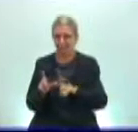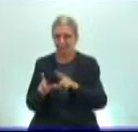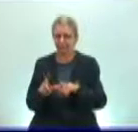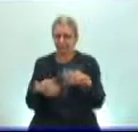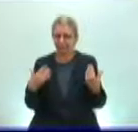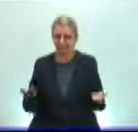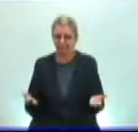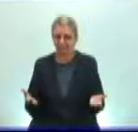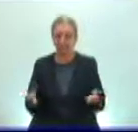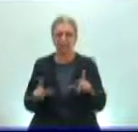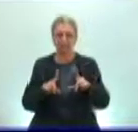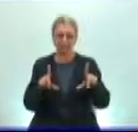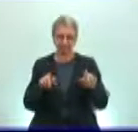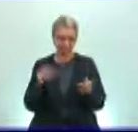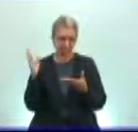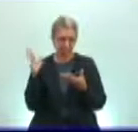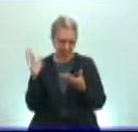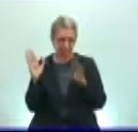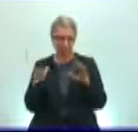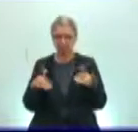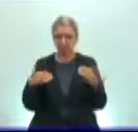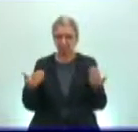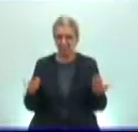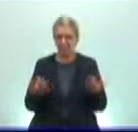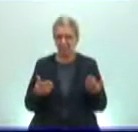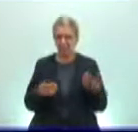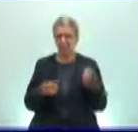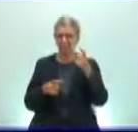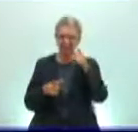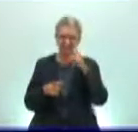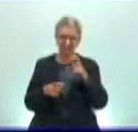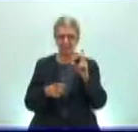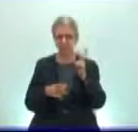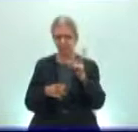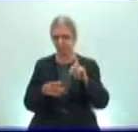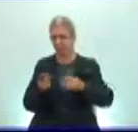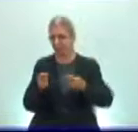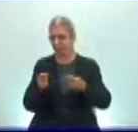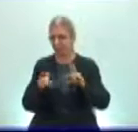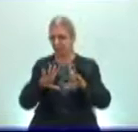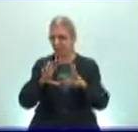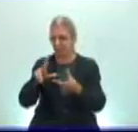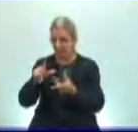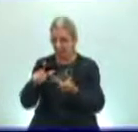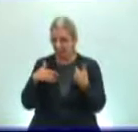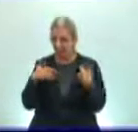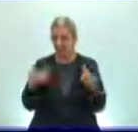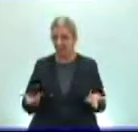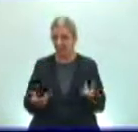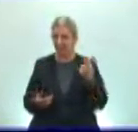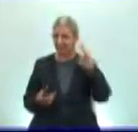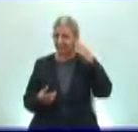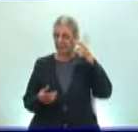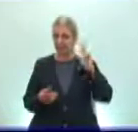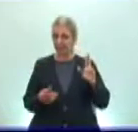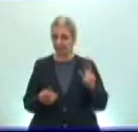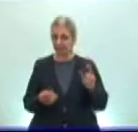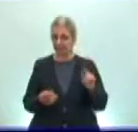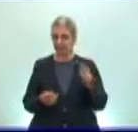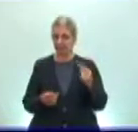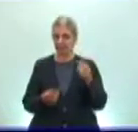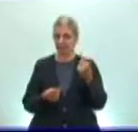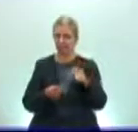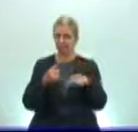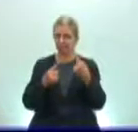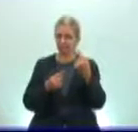estamos ofreciendo cuál era la situación de la URSS al terminar la Segunda Guerra Mundial. Recuerden que una de las